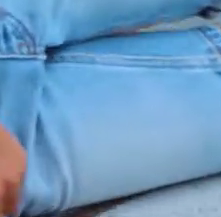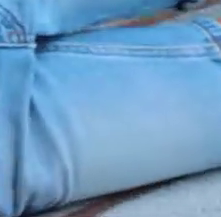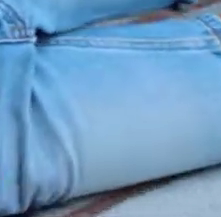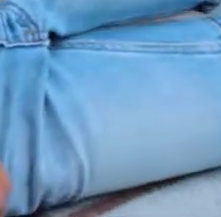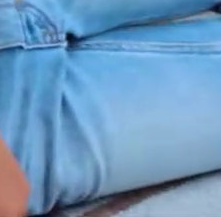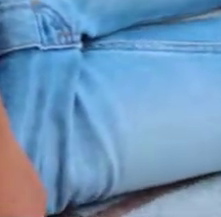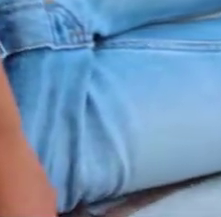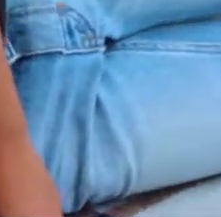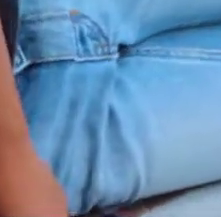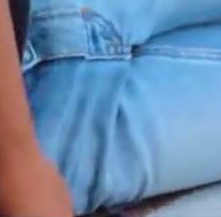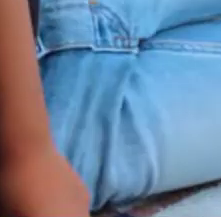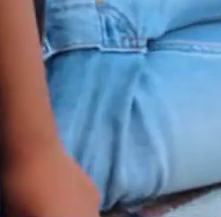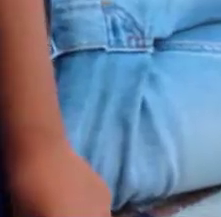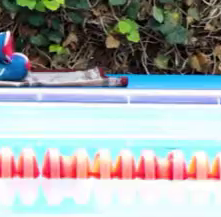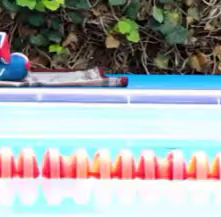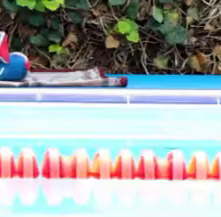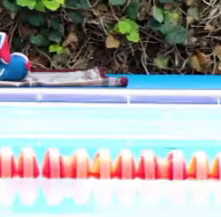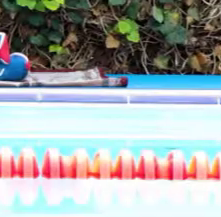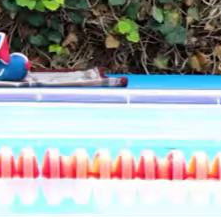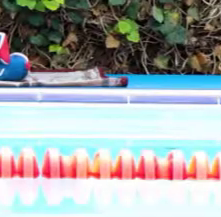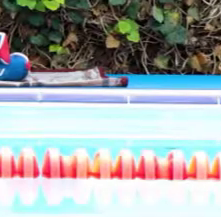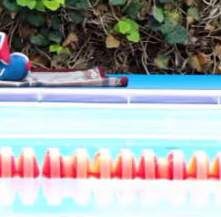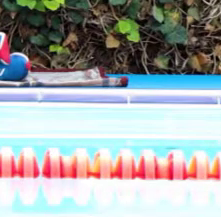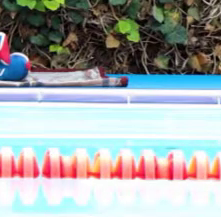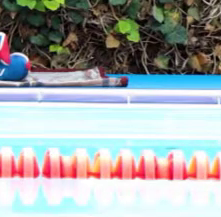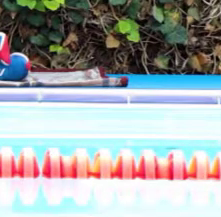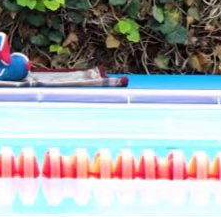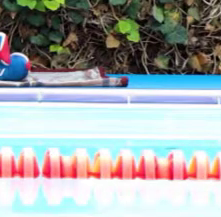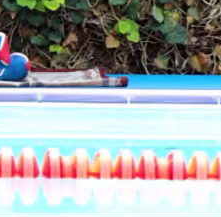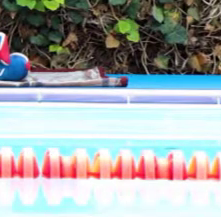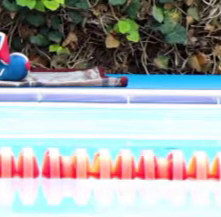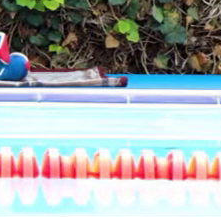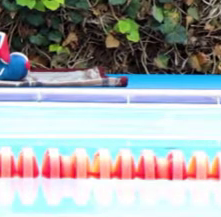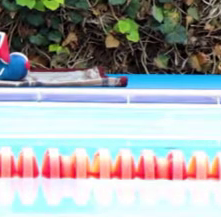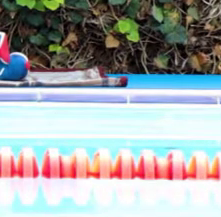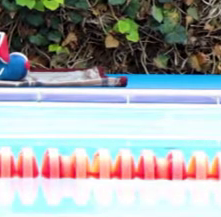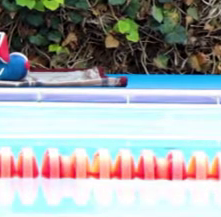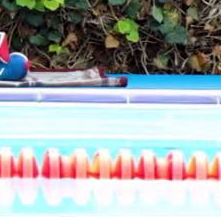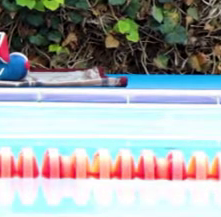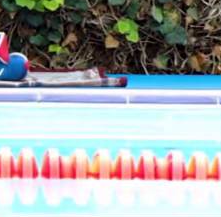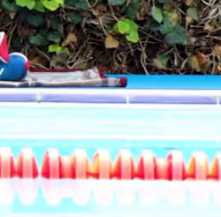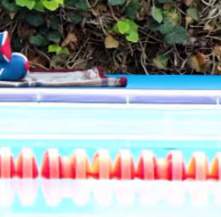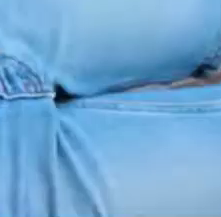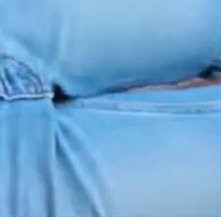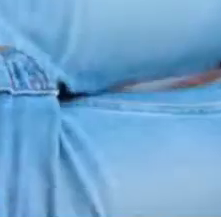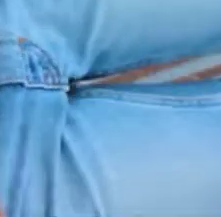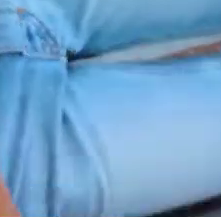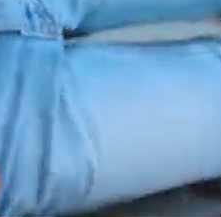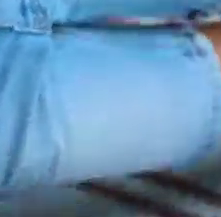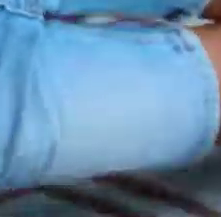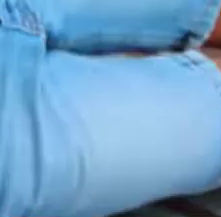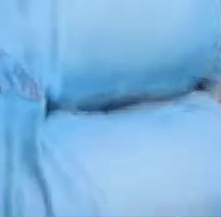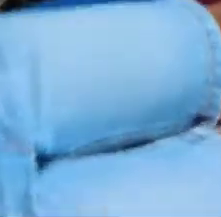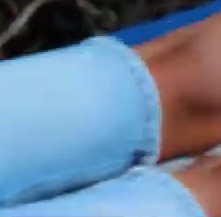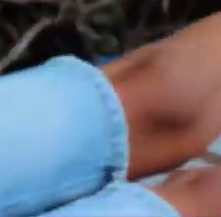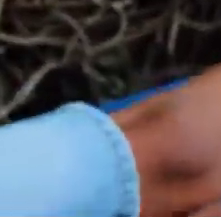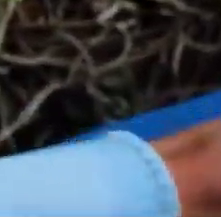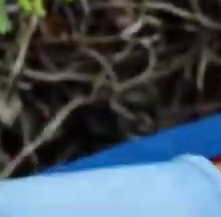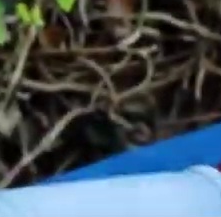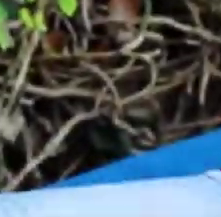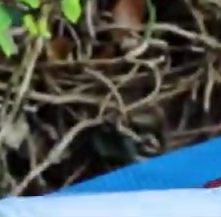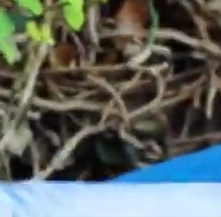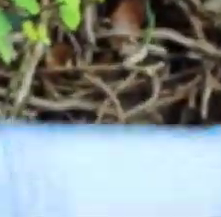Respiramos, exhalamos, respiramos, exhalamos. Una más.